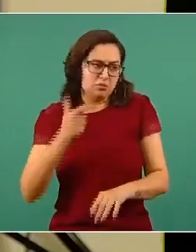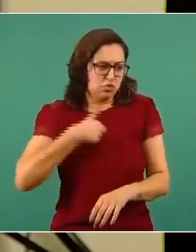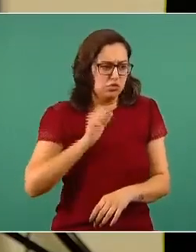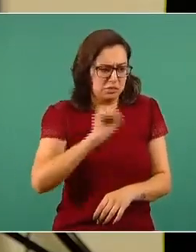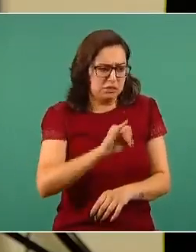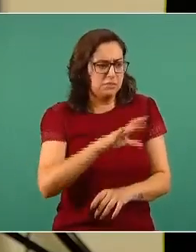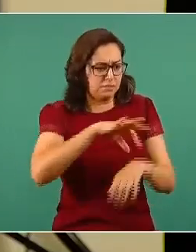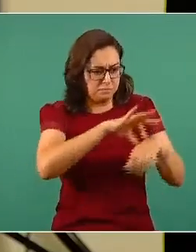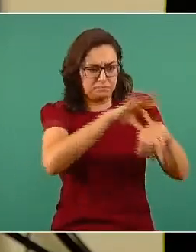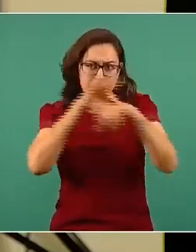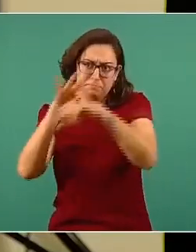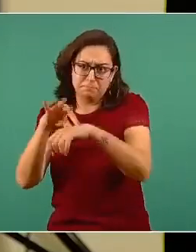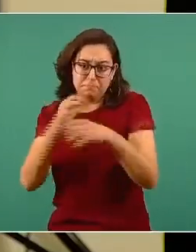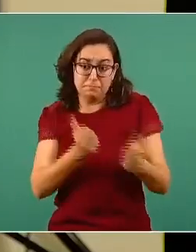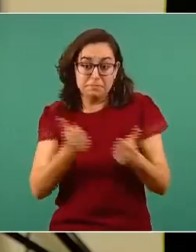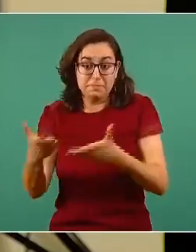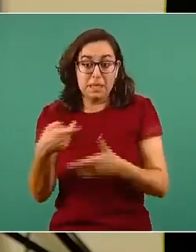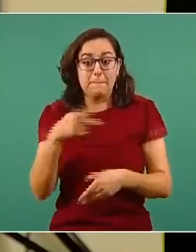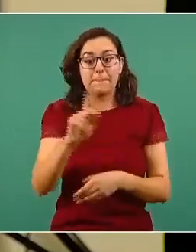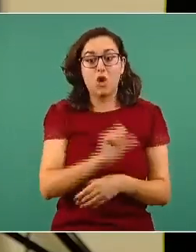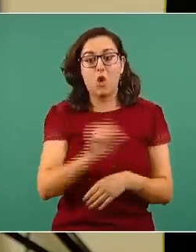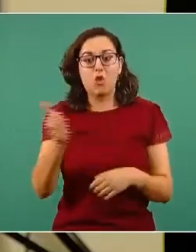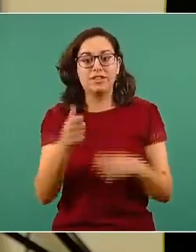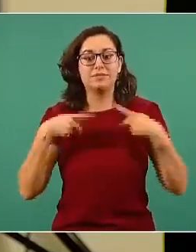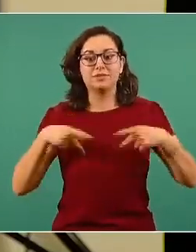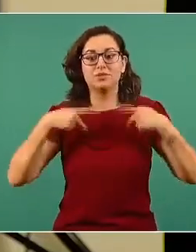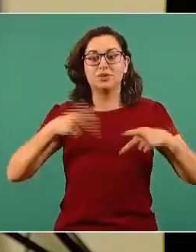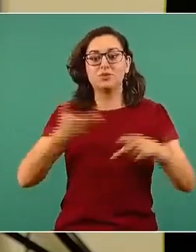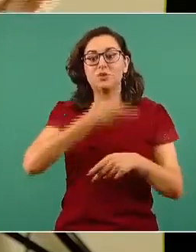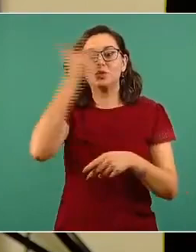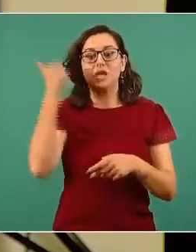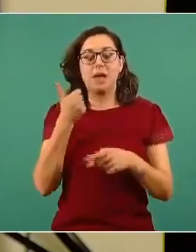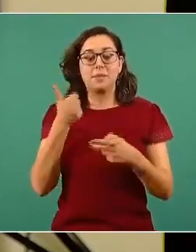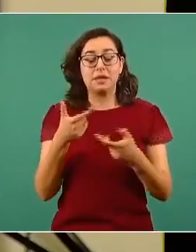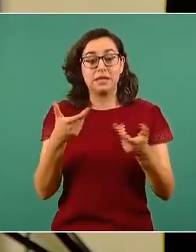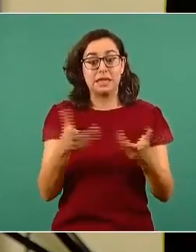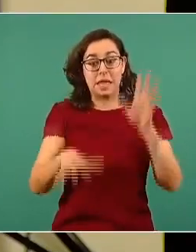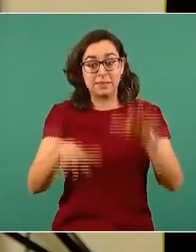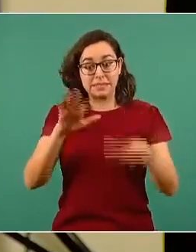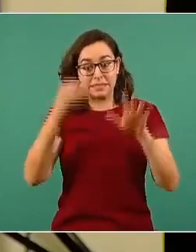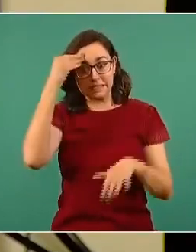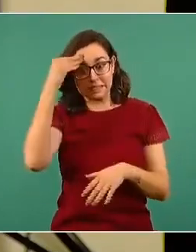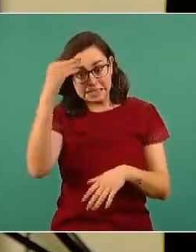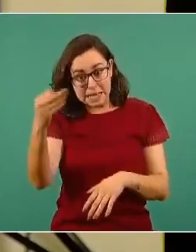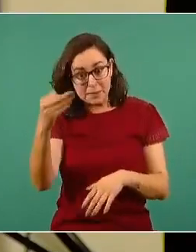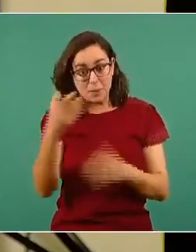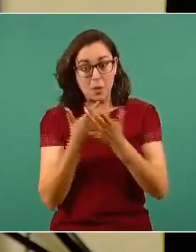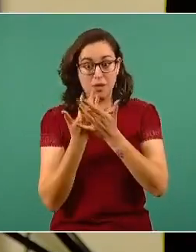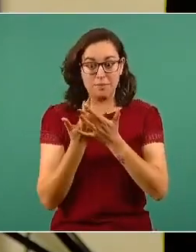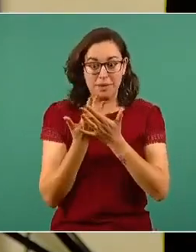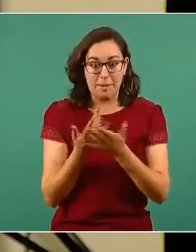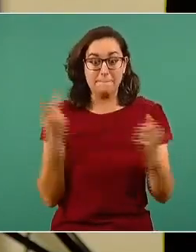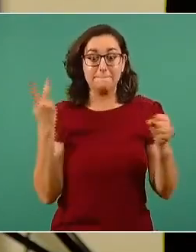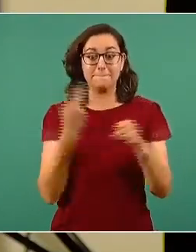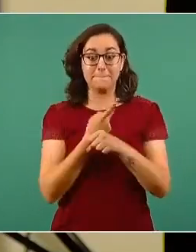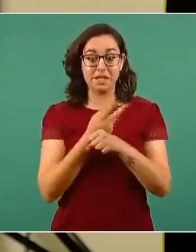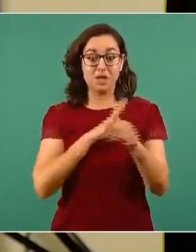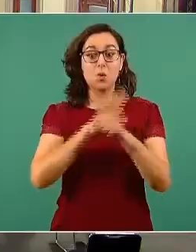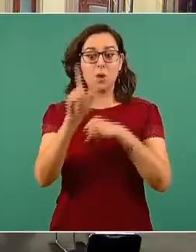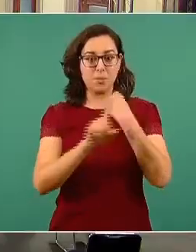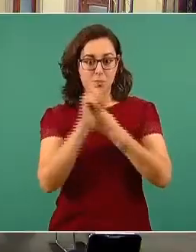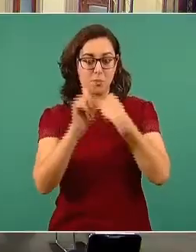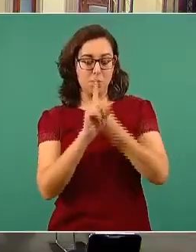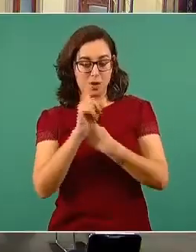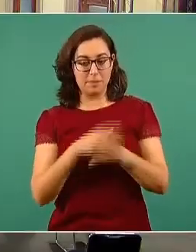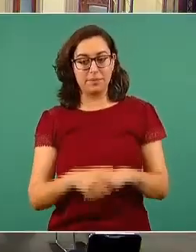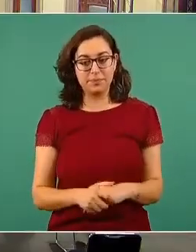mucha gente que no sabe, entonces, pues, y a la que le hacen esperar periodos largos, entonces saber claro. qué está pasando en este. Gracias